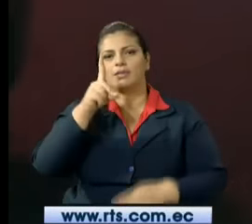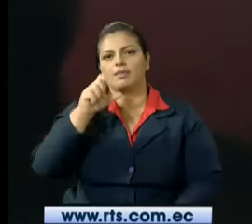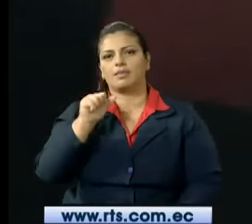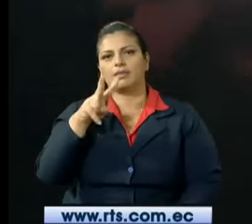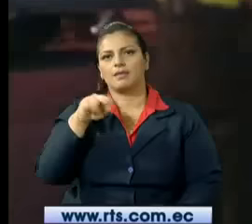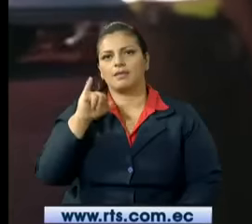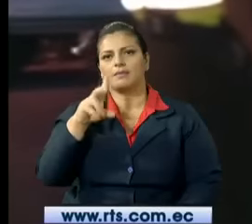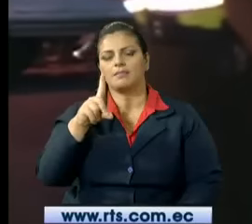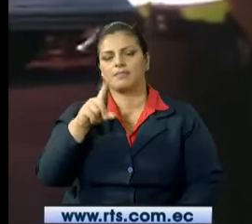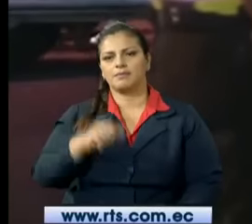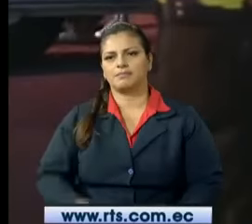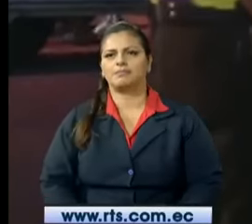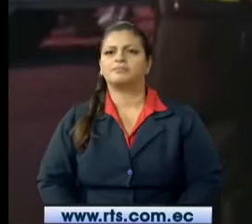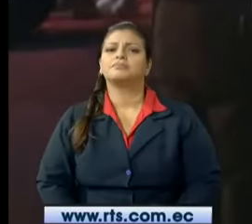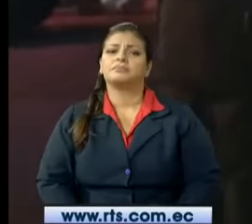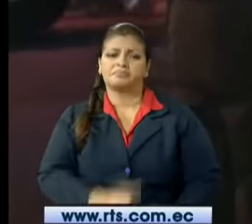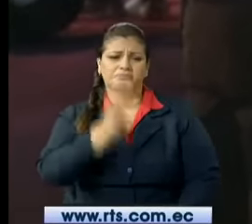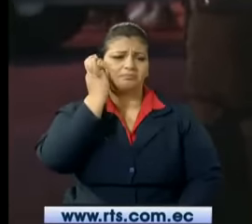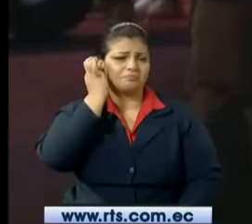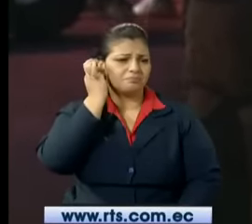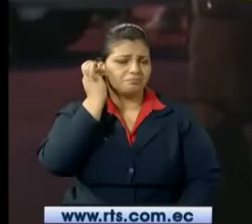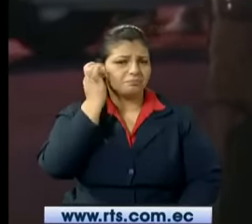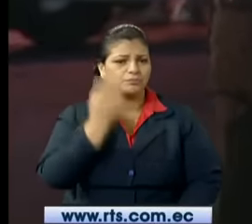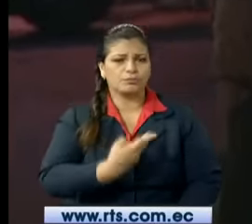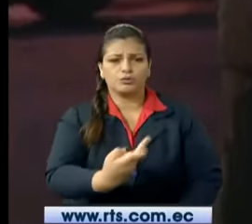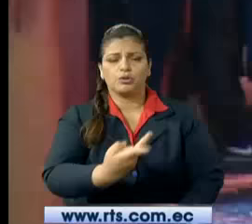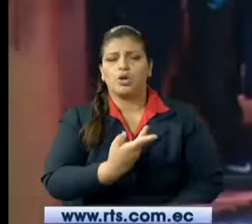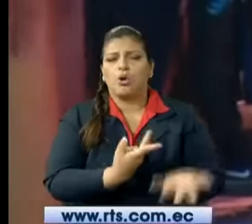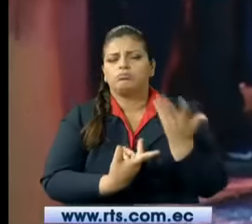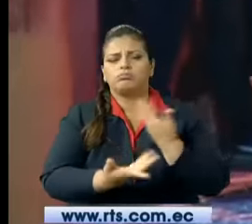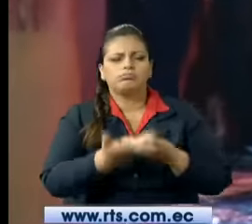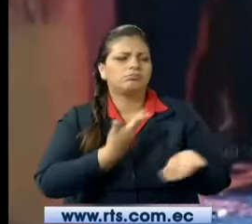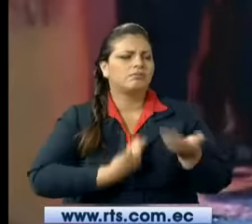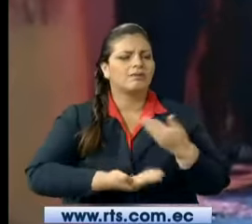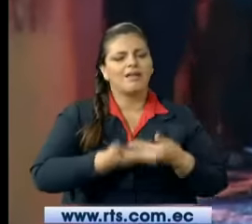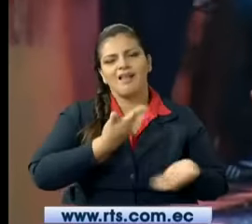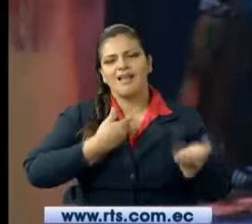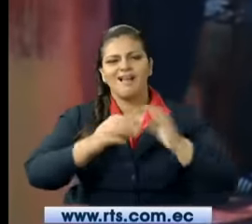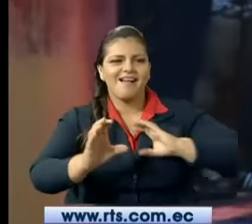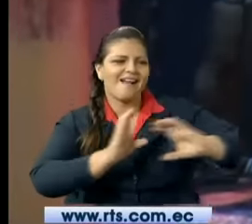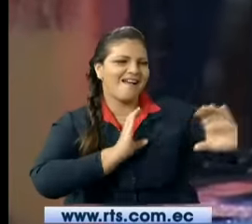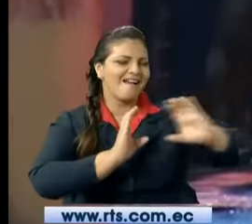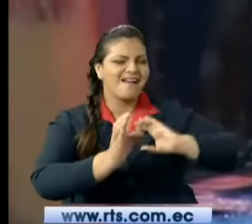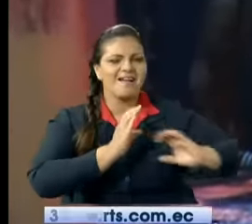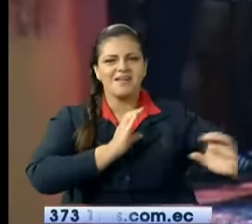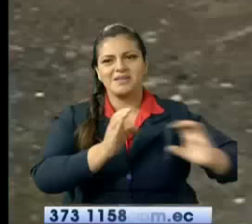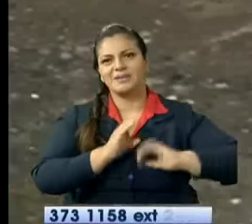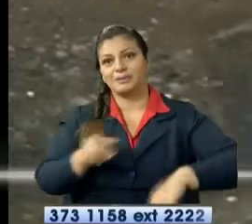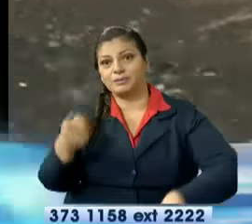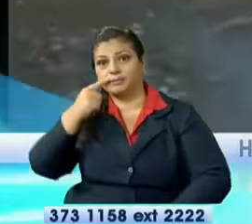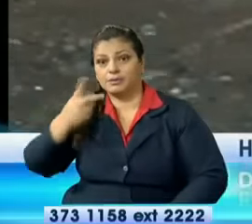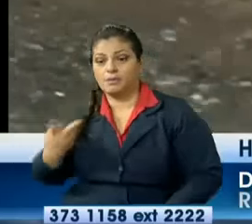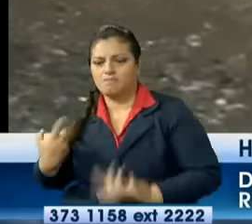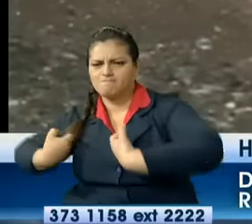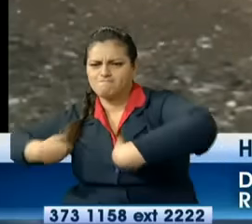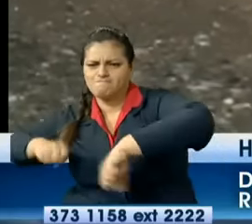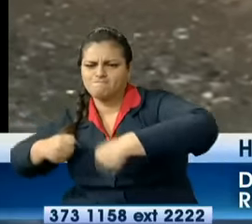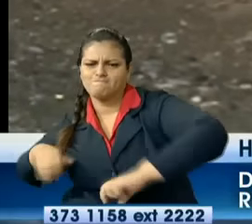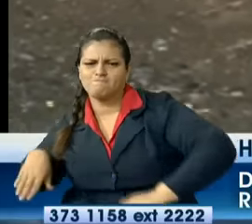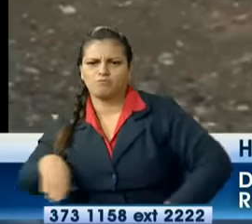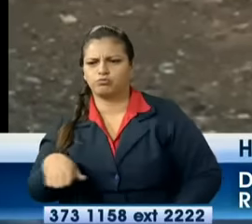Minutos antes de la ejecución, la víctima conversaba con una mujer, hasta que se acercaron dos sujetos en moto y